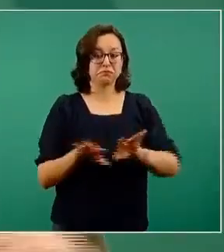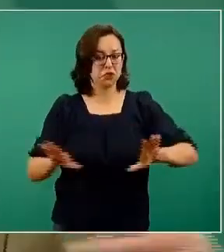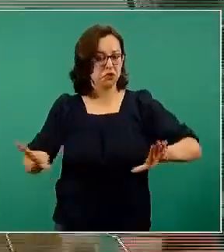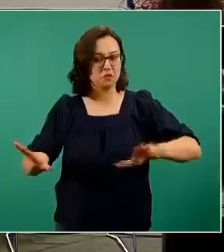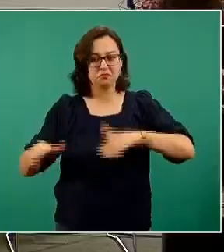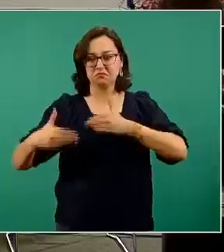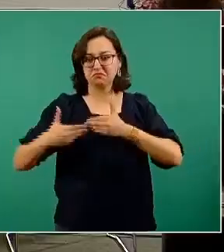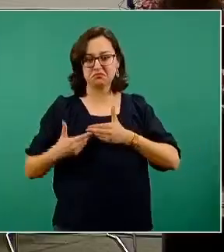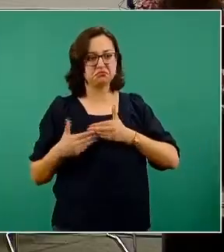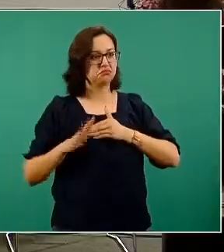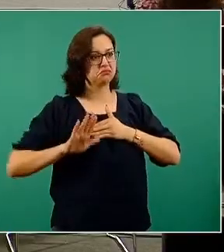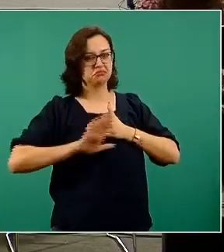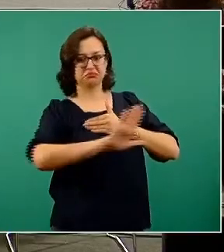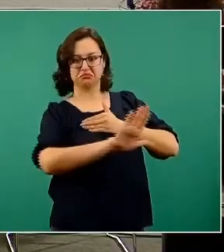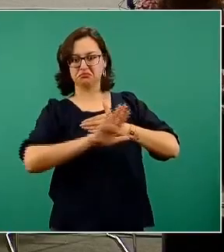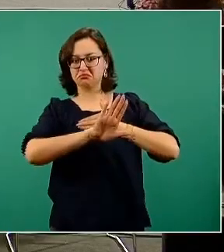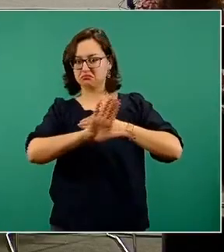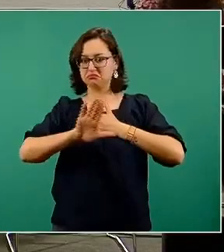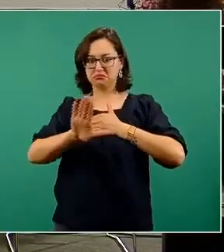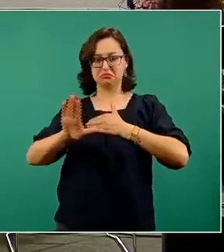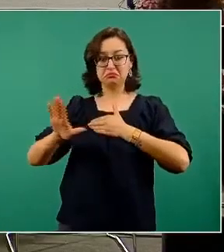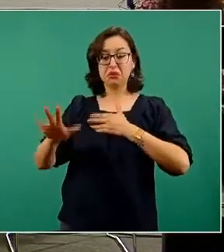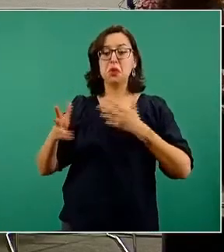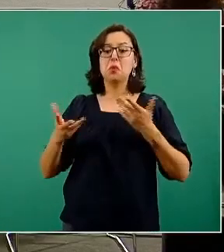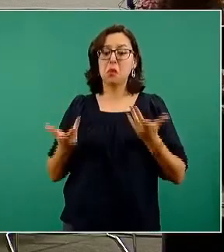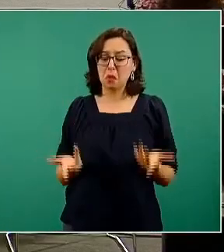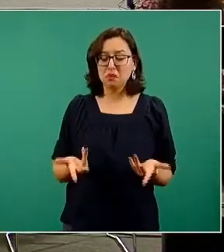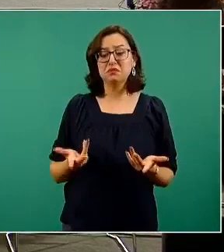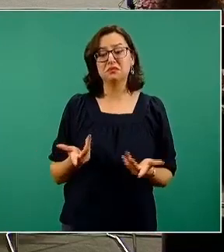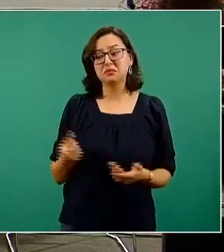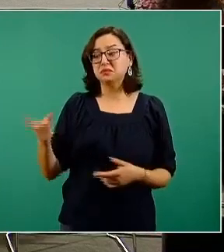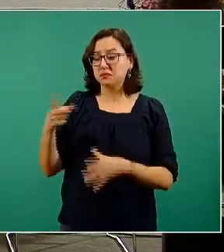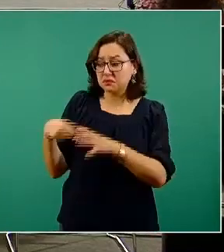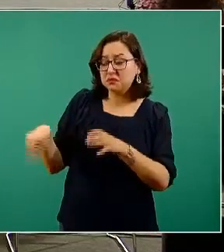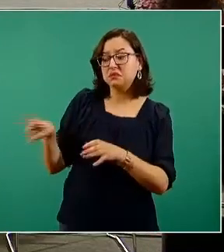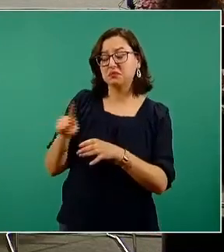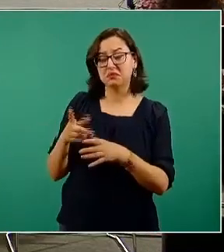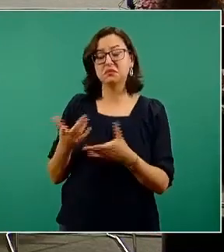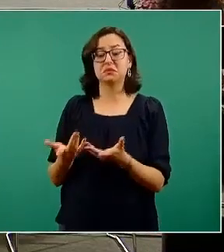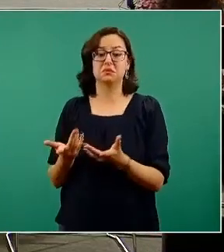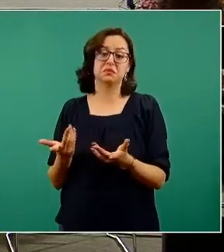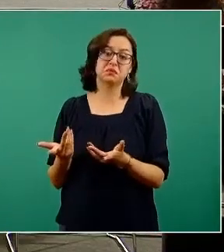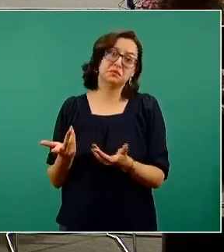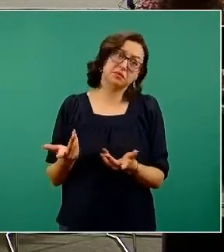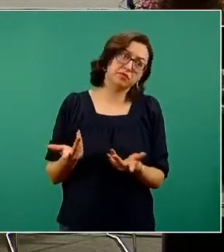tener comunicaciones con otras comunidades, y creo que en principio han tenido